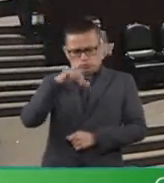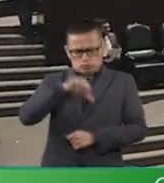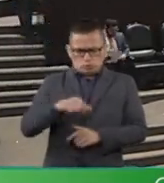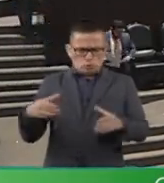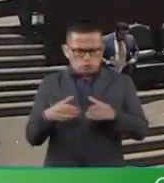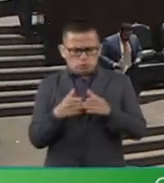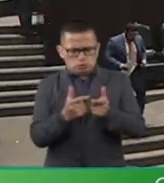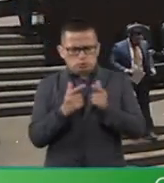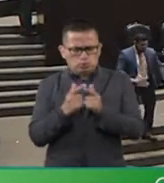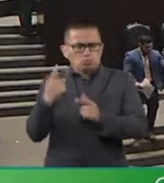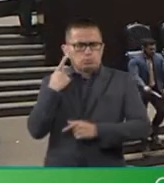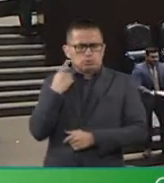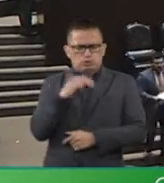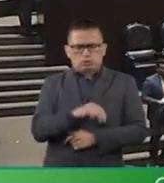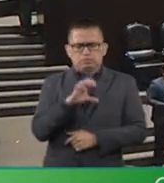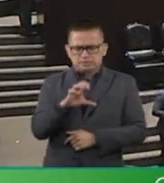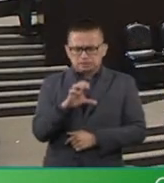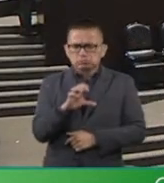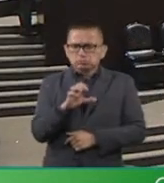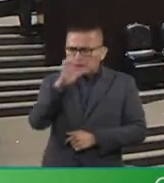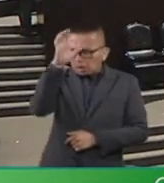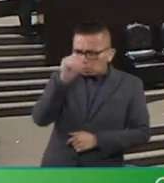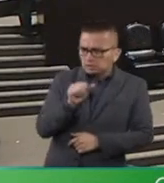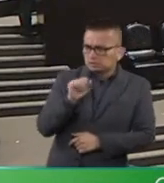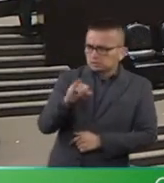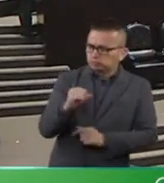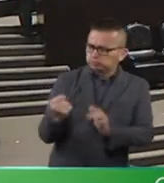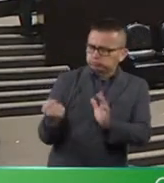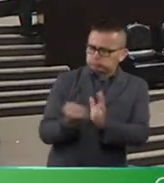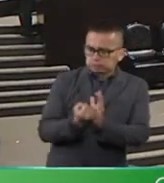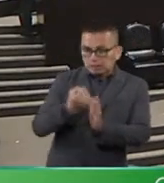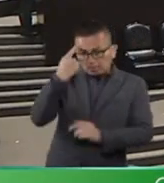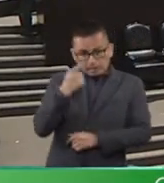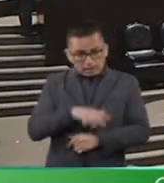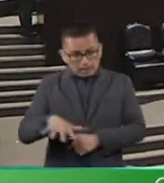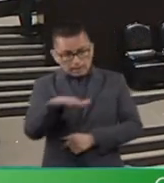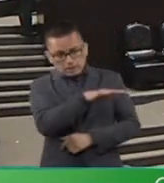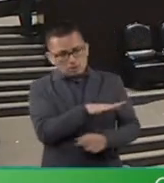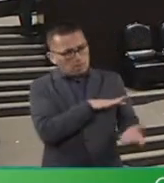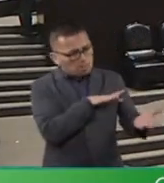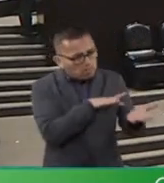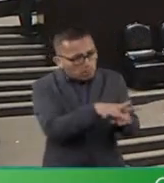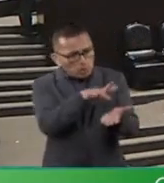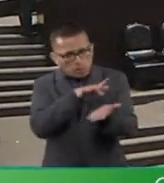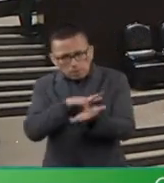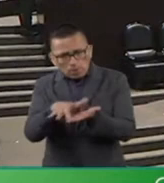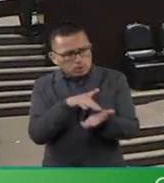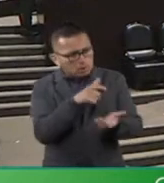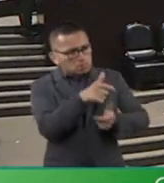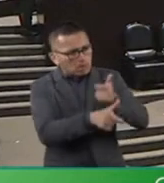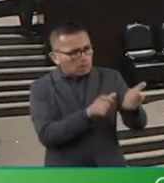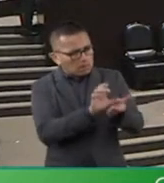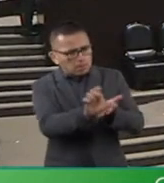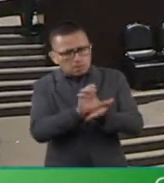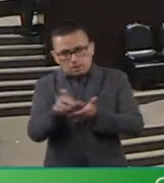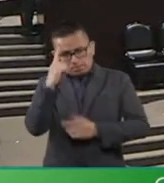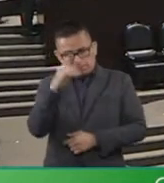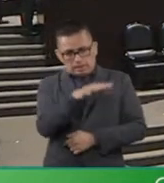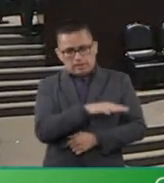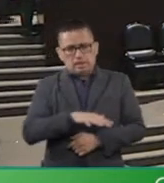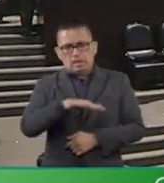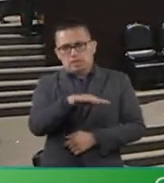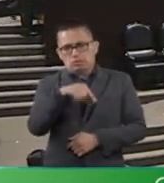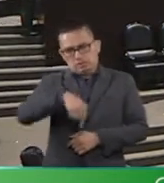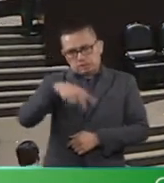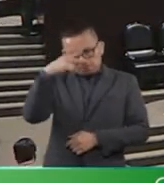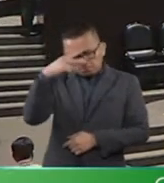de otorgar este tipo de apoyos e estímulos que permitirán y sobre todo ayudarán a estos grupos vulnerables de